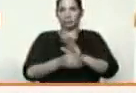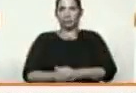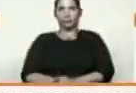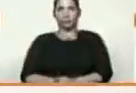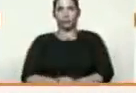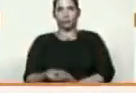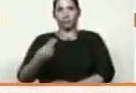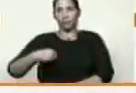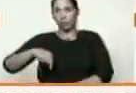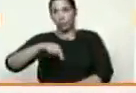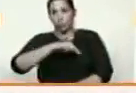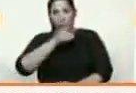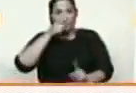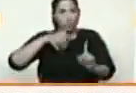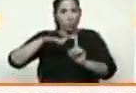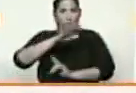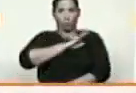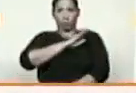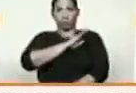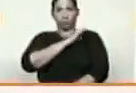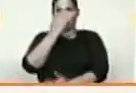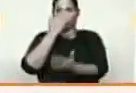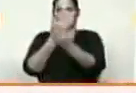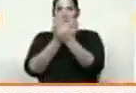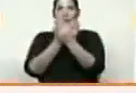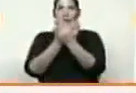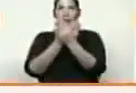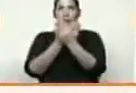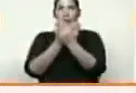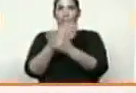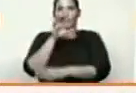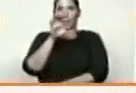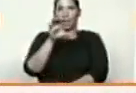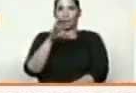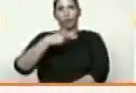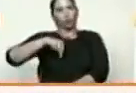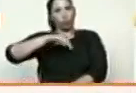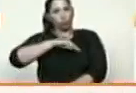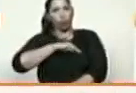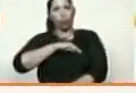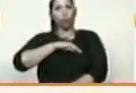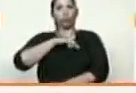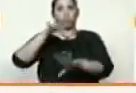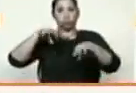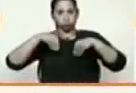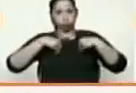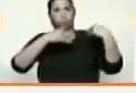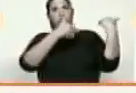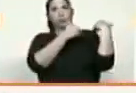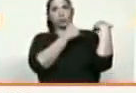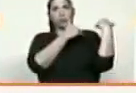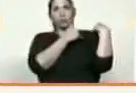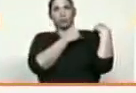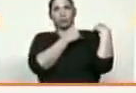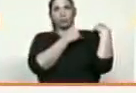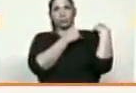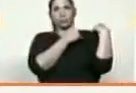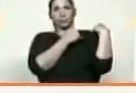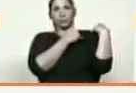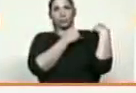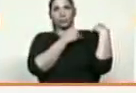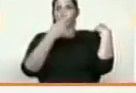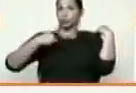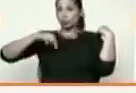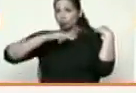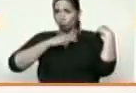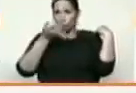Nosotros somos serios ante el país, nosotros somos responsables y aunque tengamos en la mano